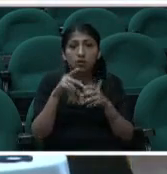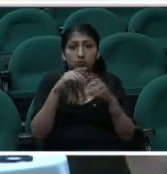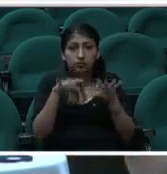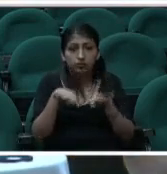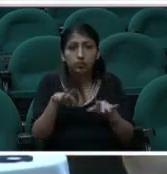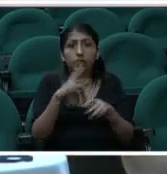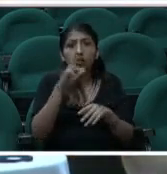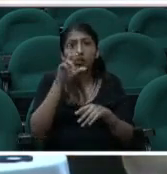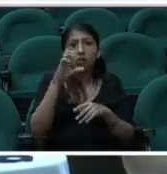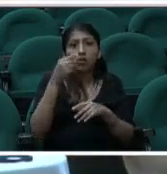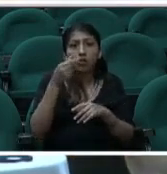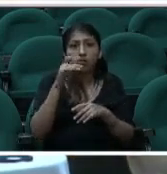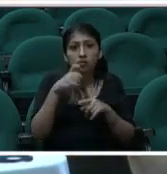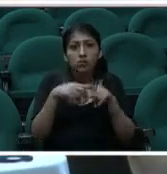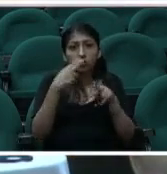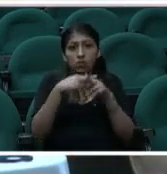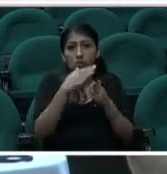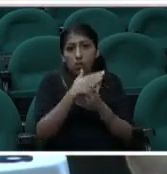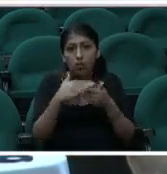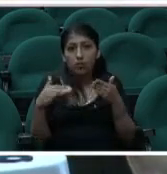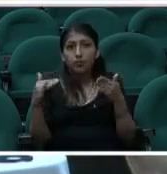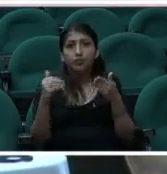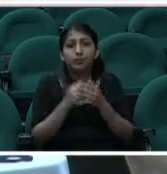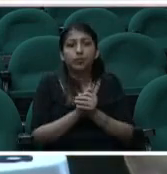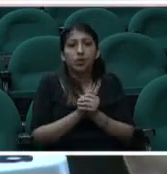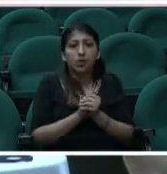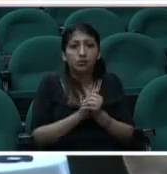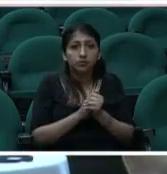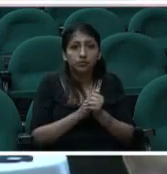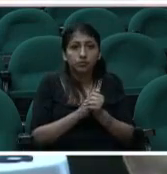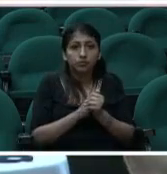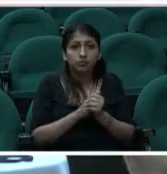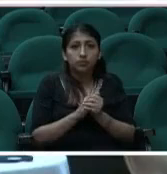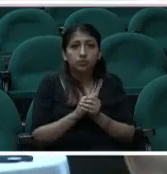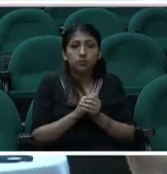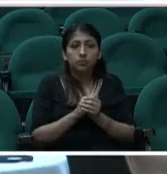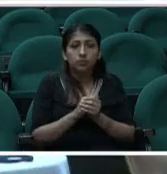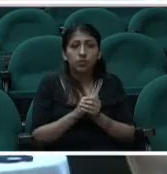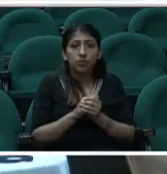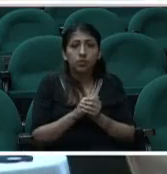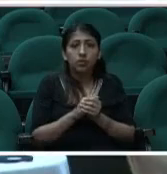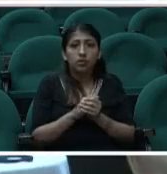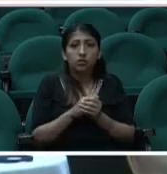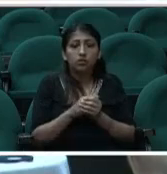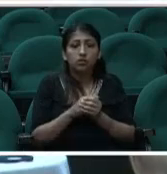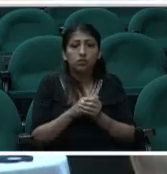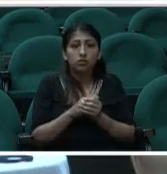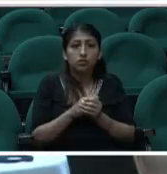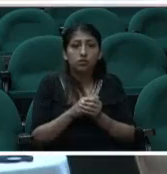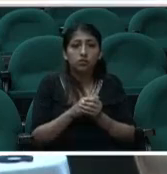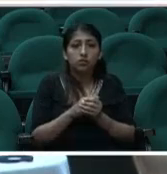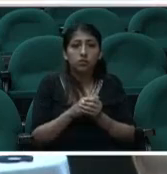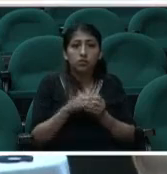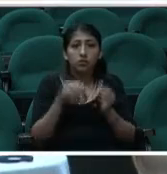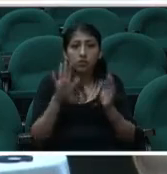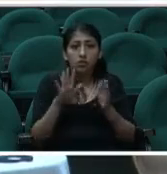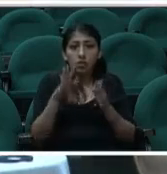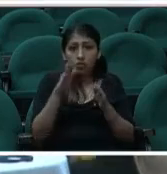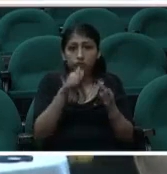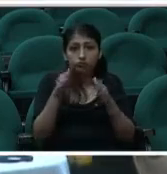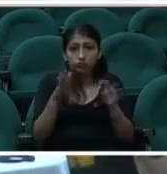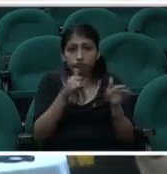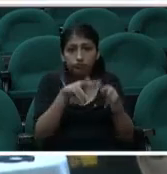gustavo custom gabriel erazo gerardo garófalo juan jaramillo en esta ocasión los modos movilidad en moderadores